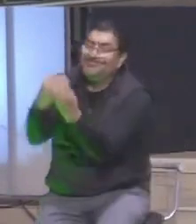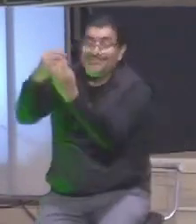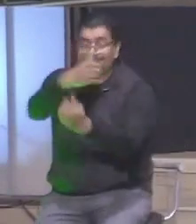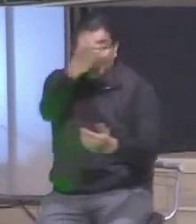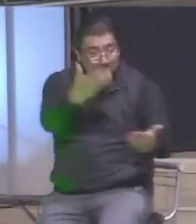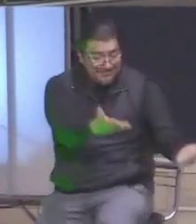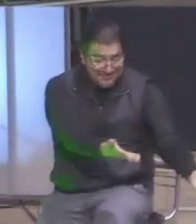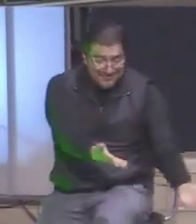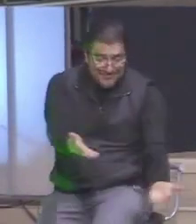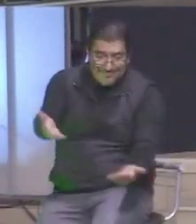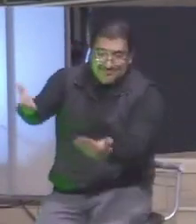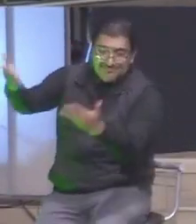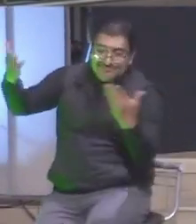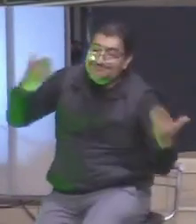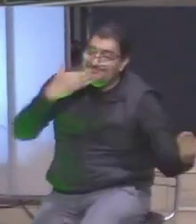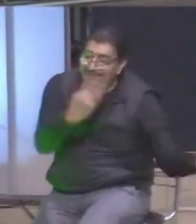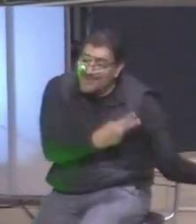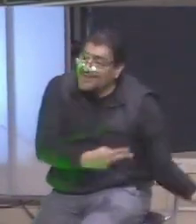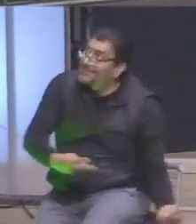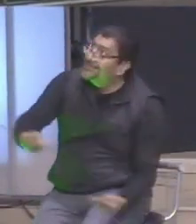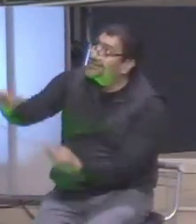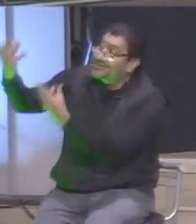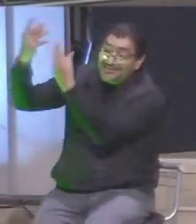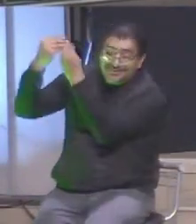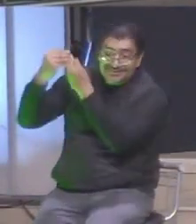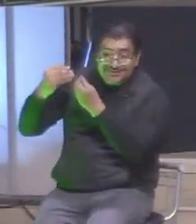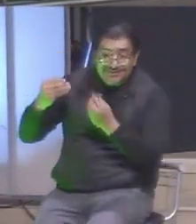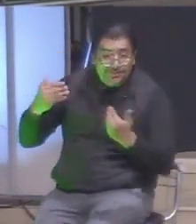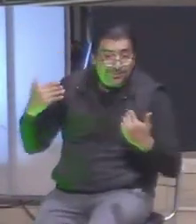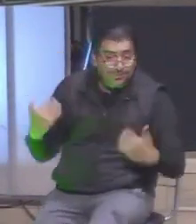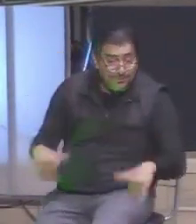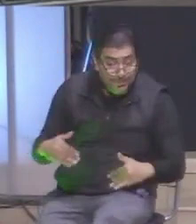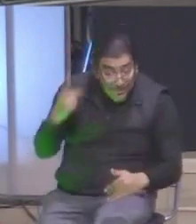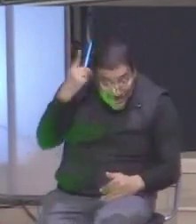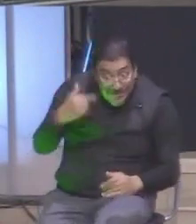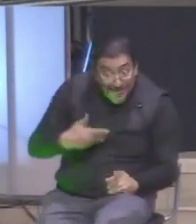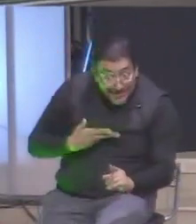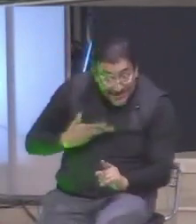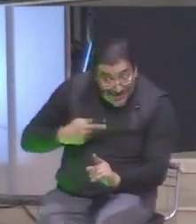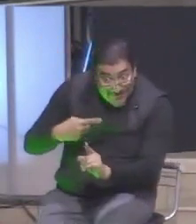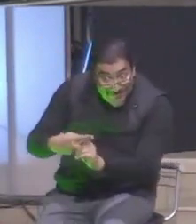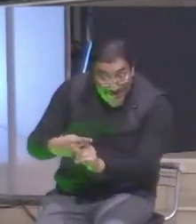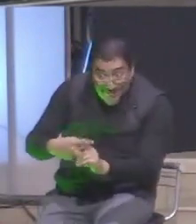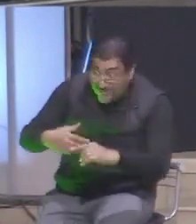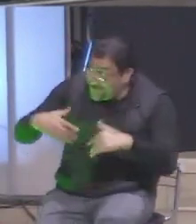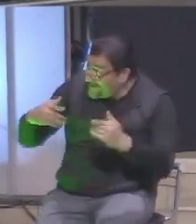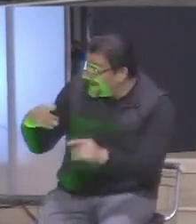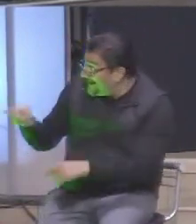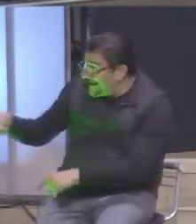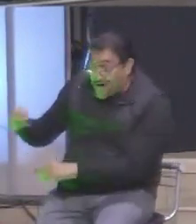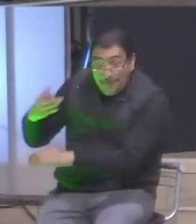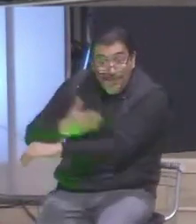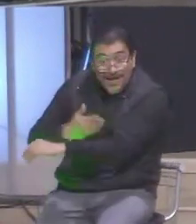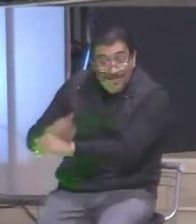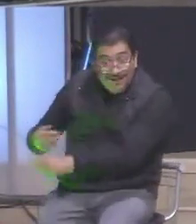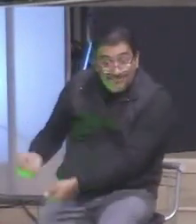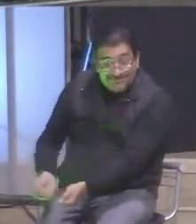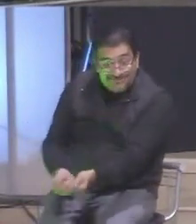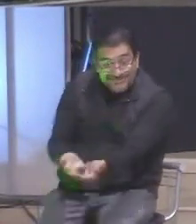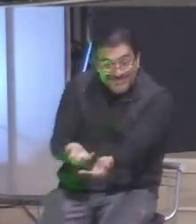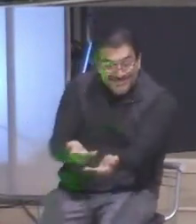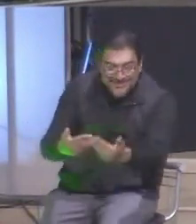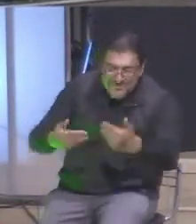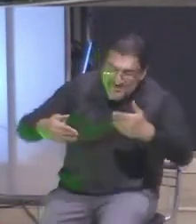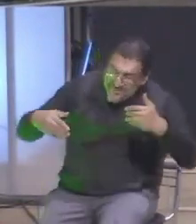decir bienvenido algo tiene Dios con la madera verdad qué